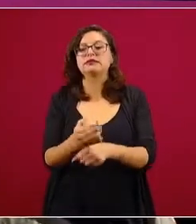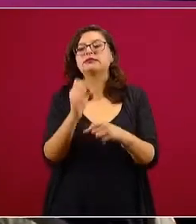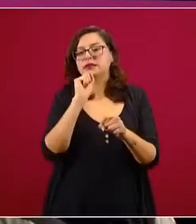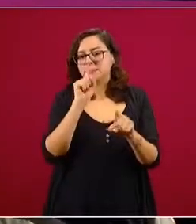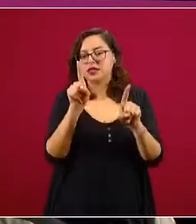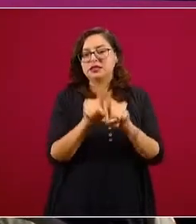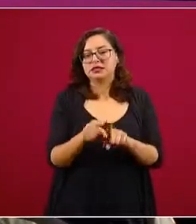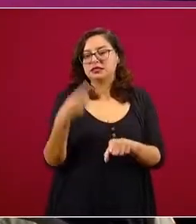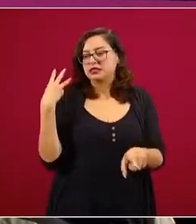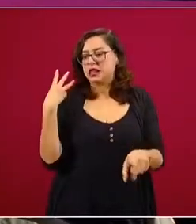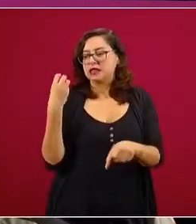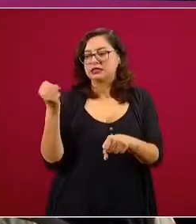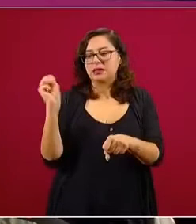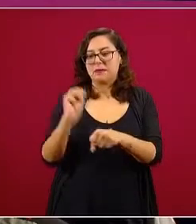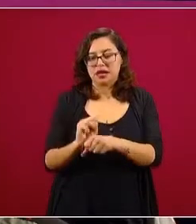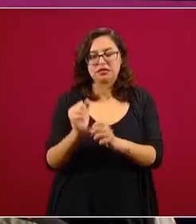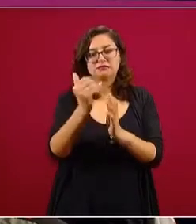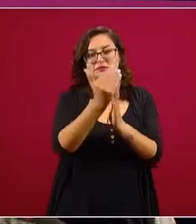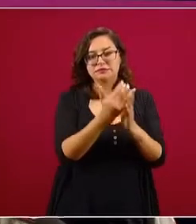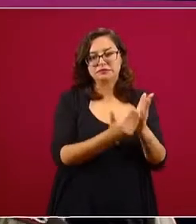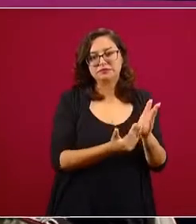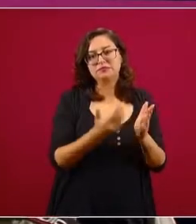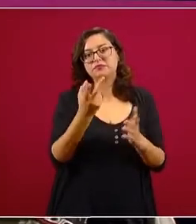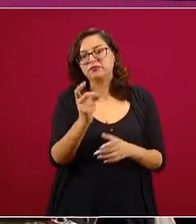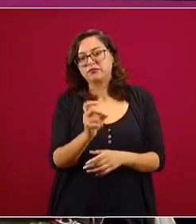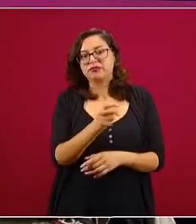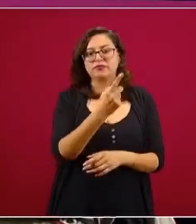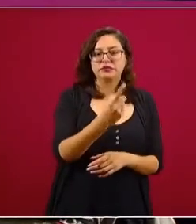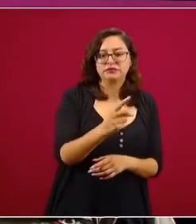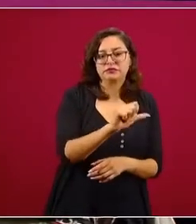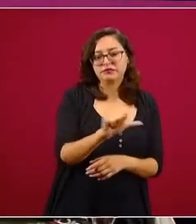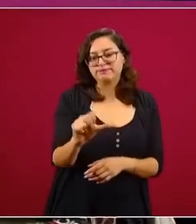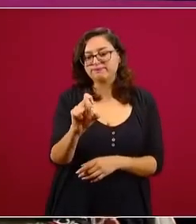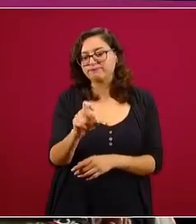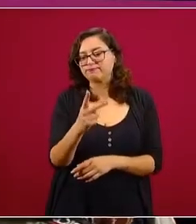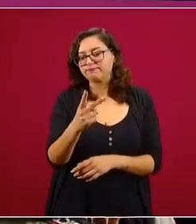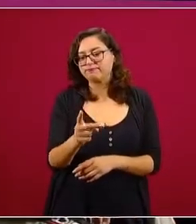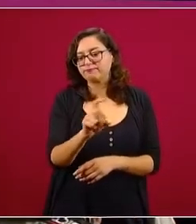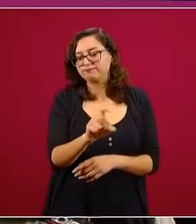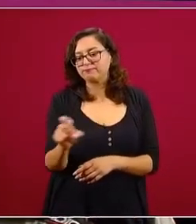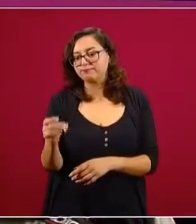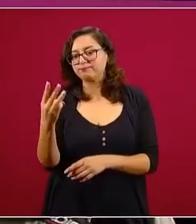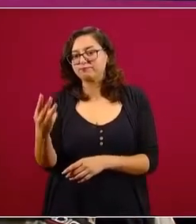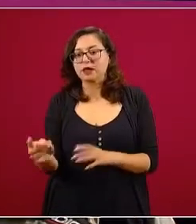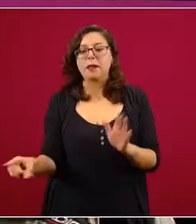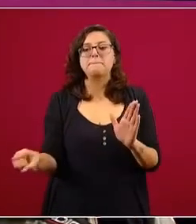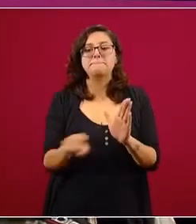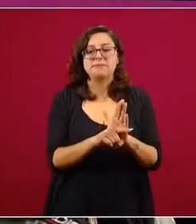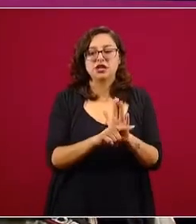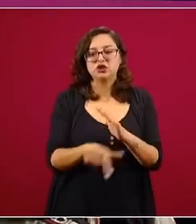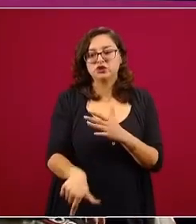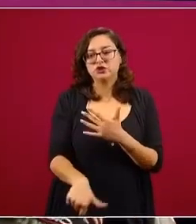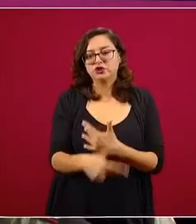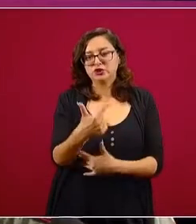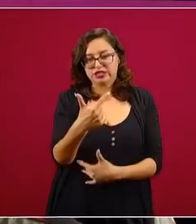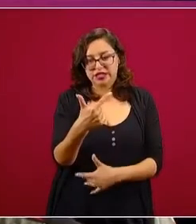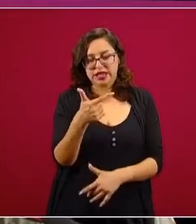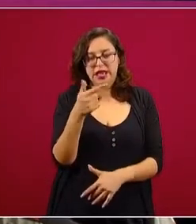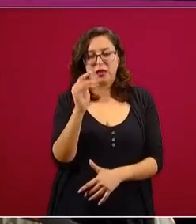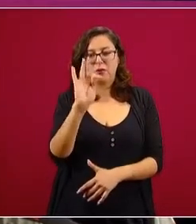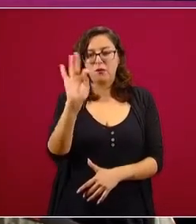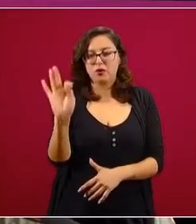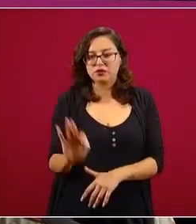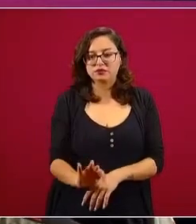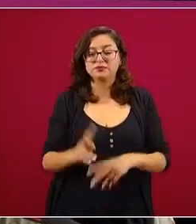en las últimas tres semanas, de la 31 a la 32, de la 32 a la 33, siendo de menos 12%. La tendencia